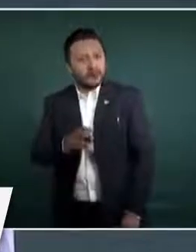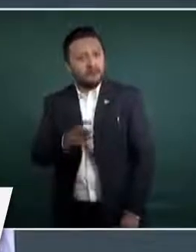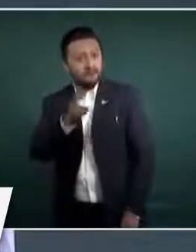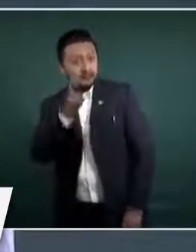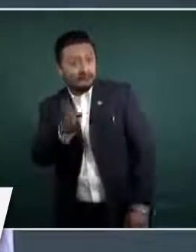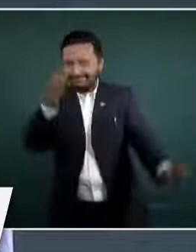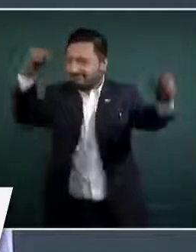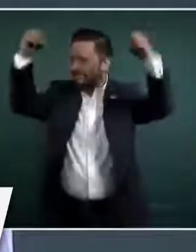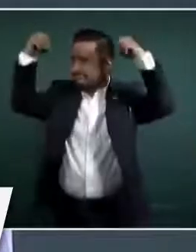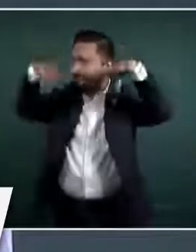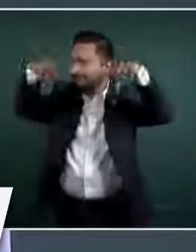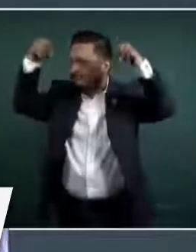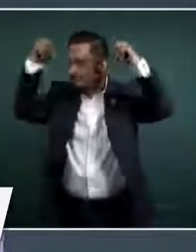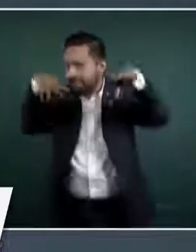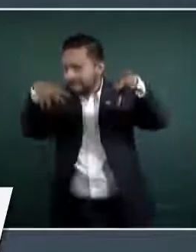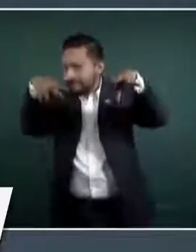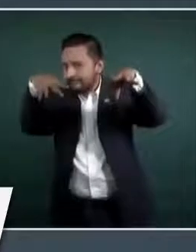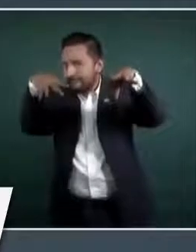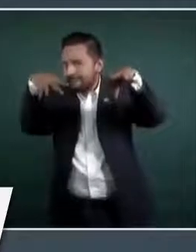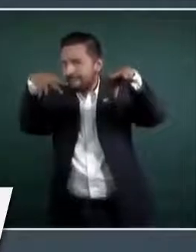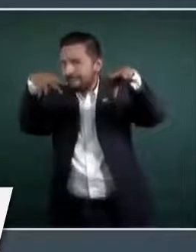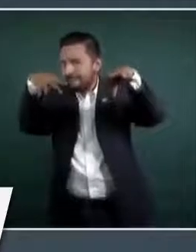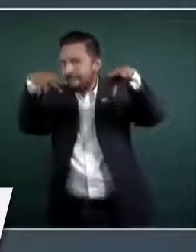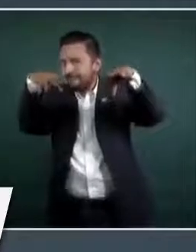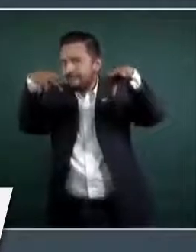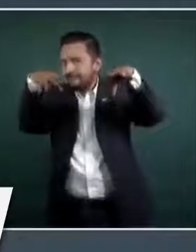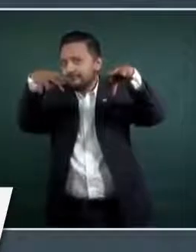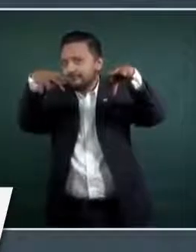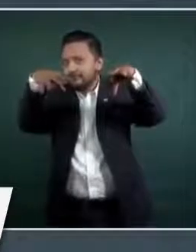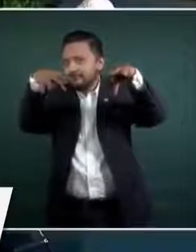tiempo, por este